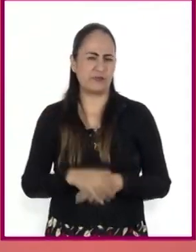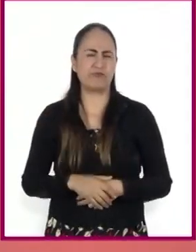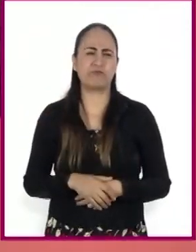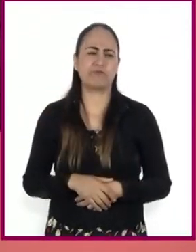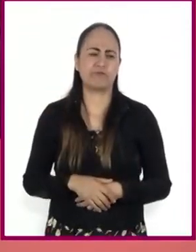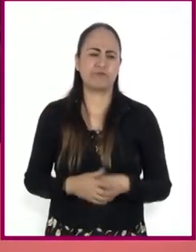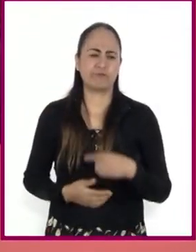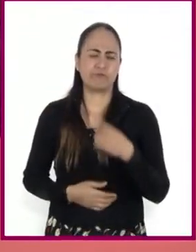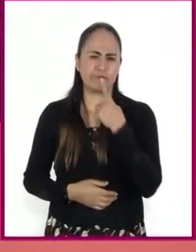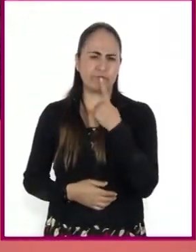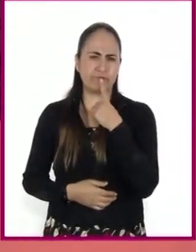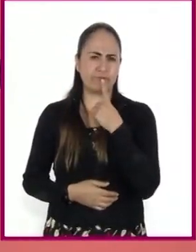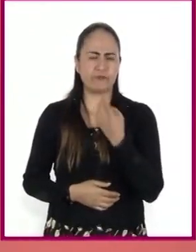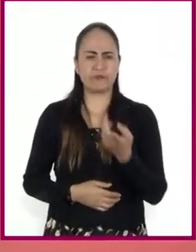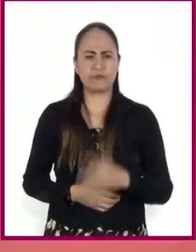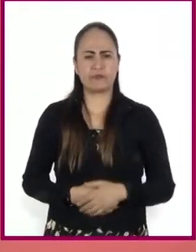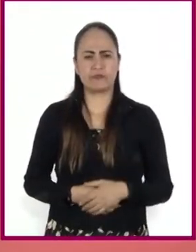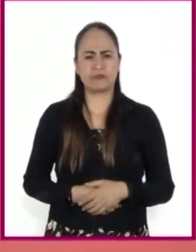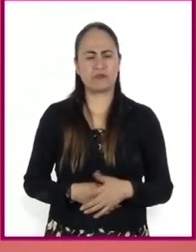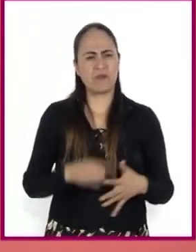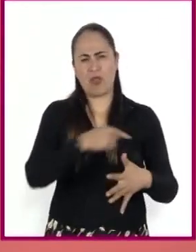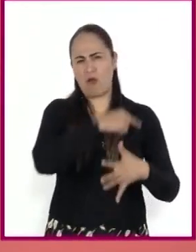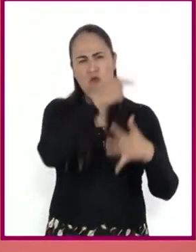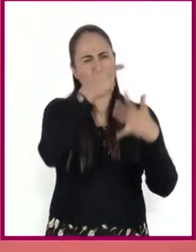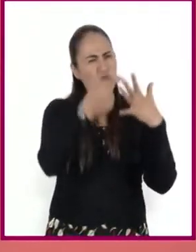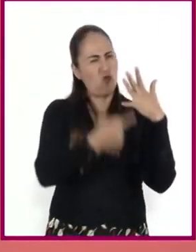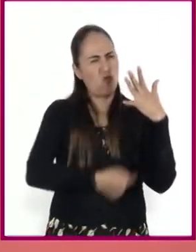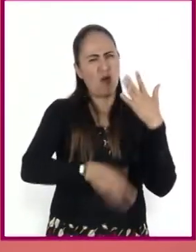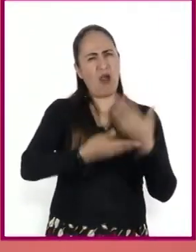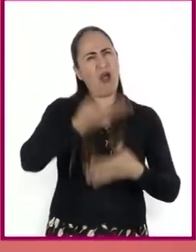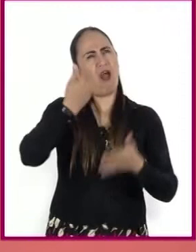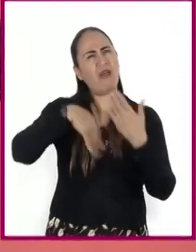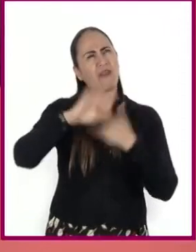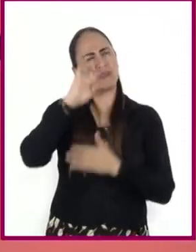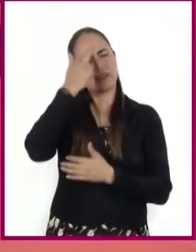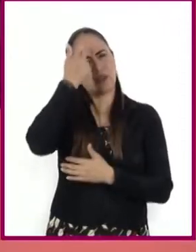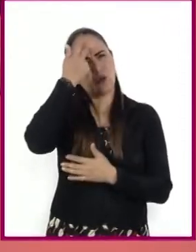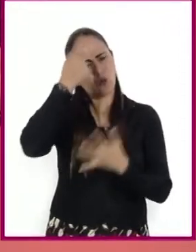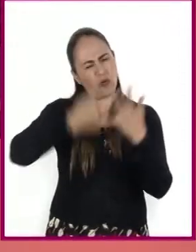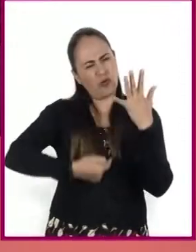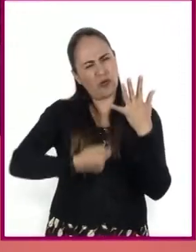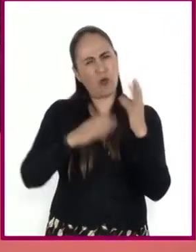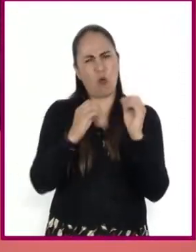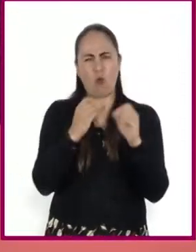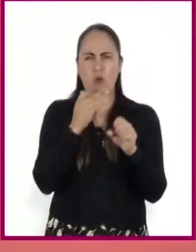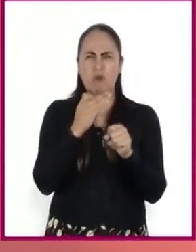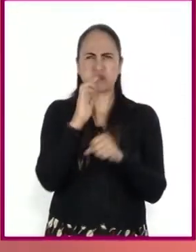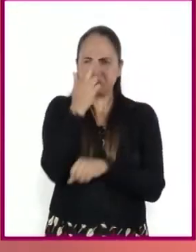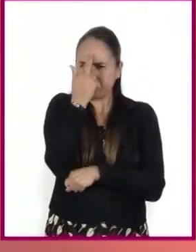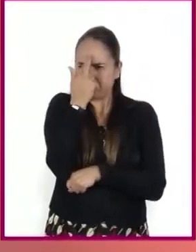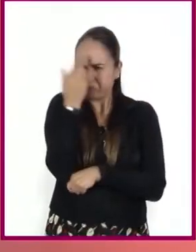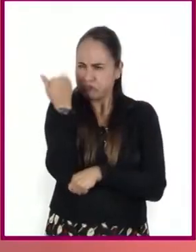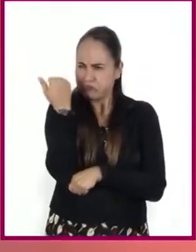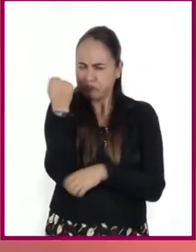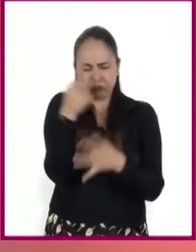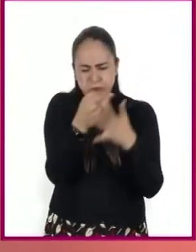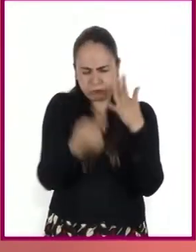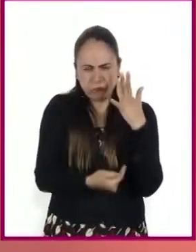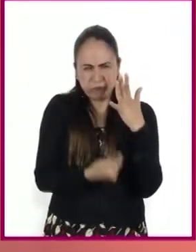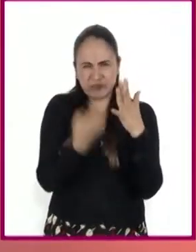Bueno, el referente es cualquier ecuación que hayamos visto antes o que estemos viendo en este momento. Excelente,